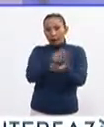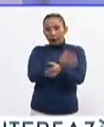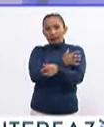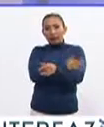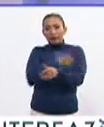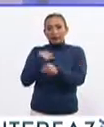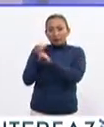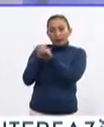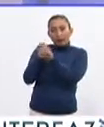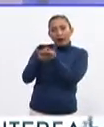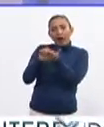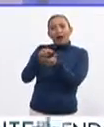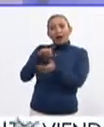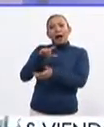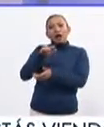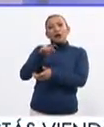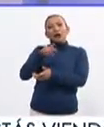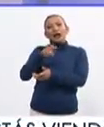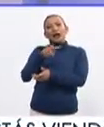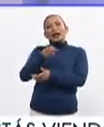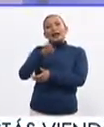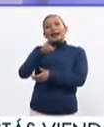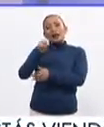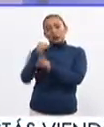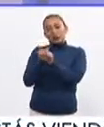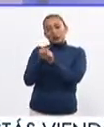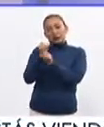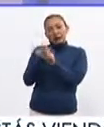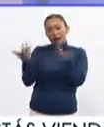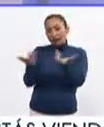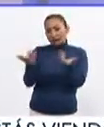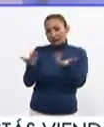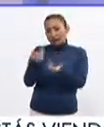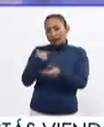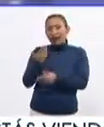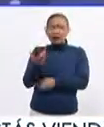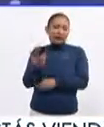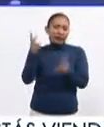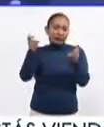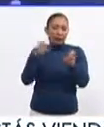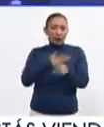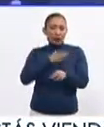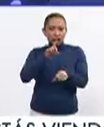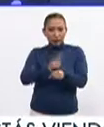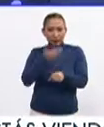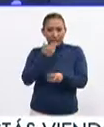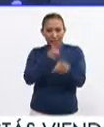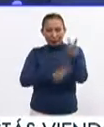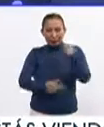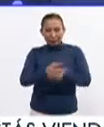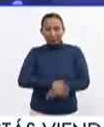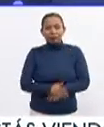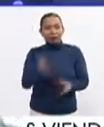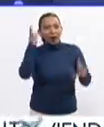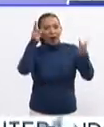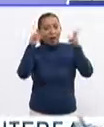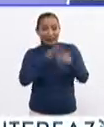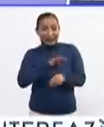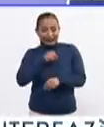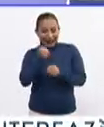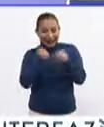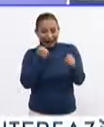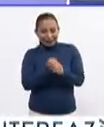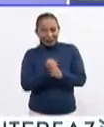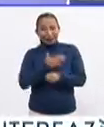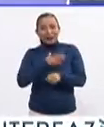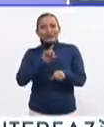compañera generadora de información, Ana Luisa Guerrero, que preparó un trabajo especial sobre este tema. Ana Luisa, muy buenos días, bienvenida. Feliz año. Ana Luisa, ¿cómo